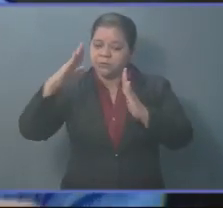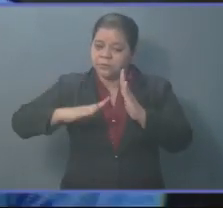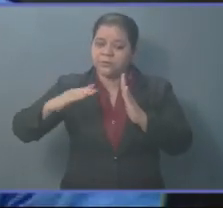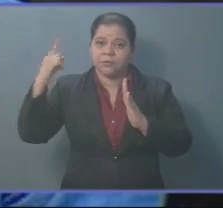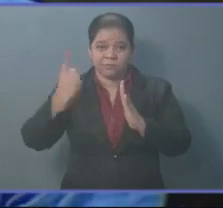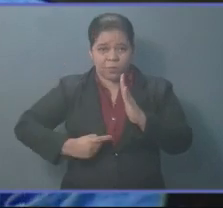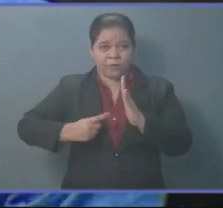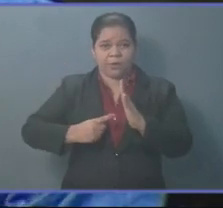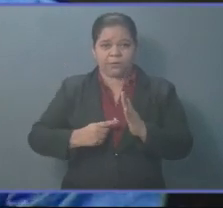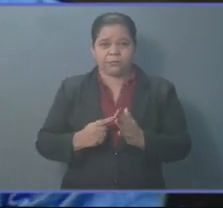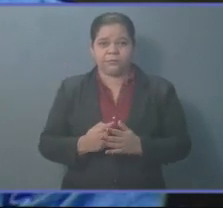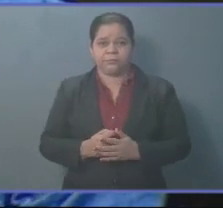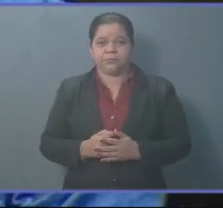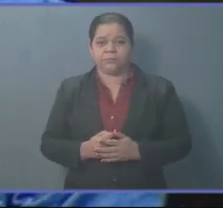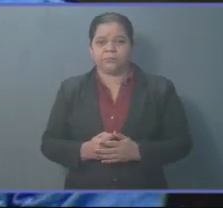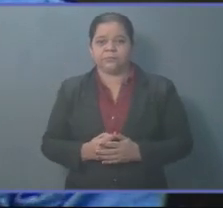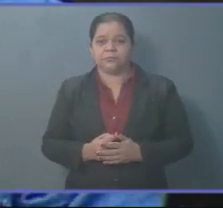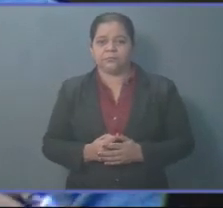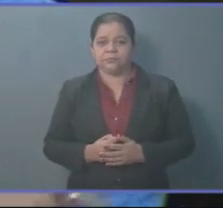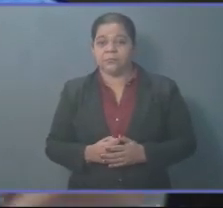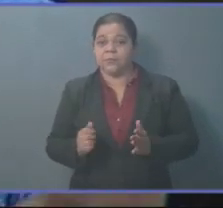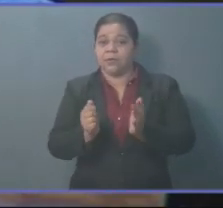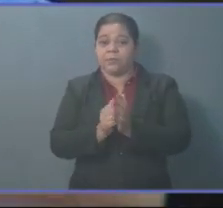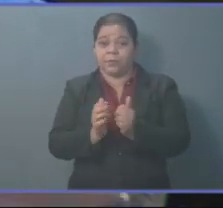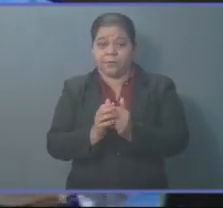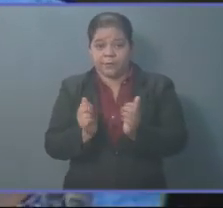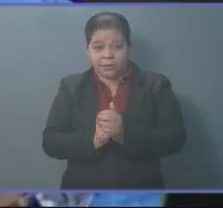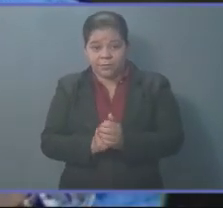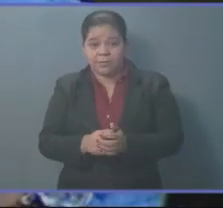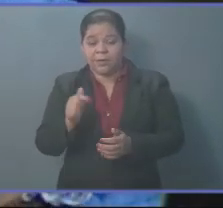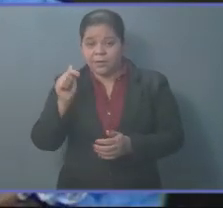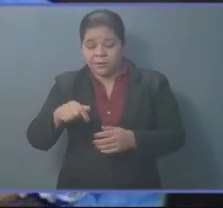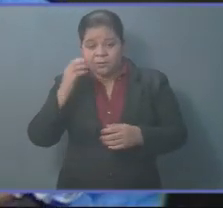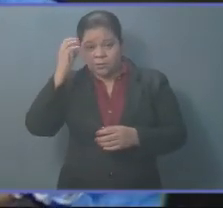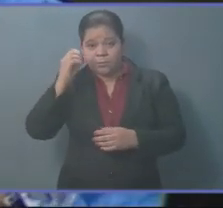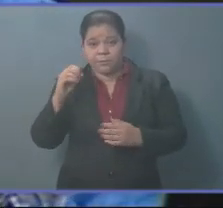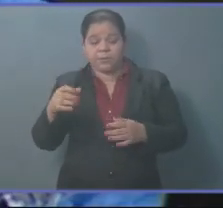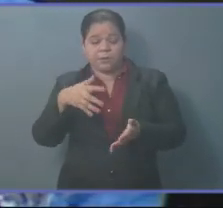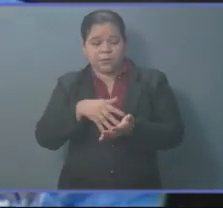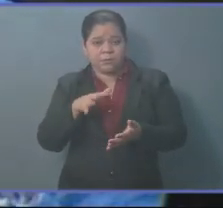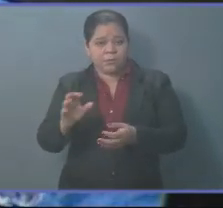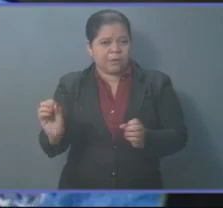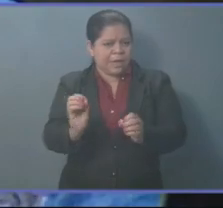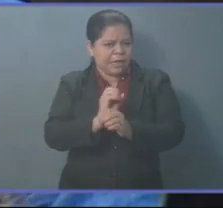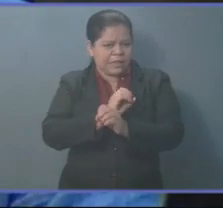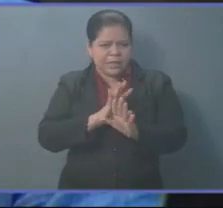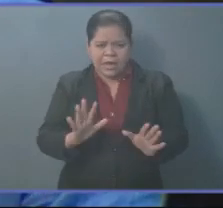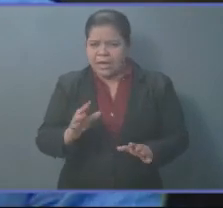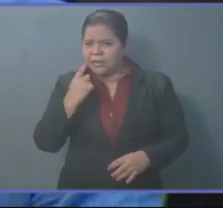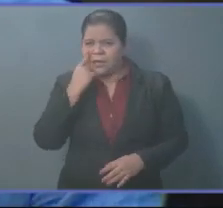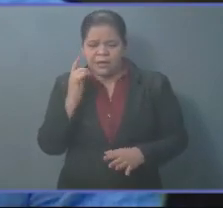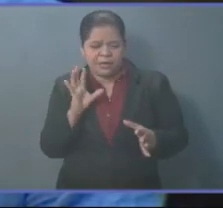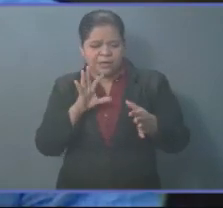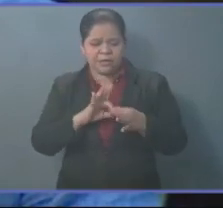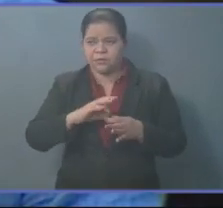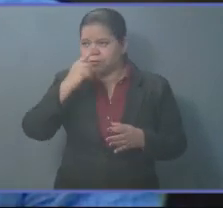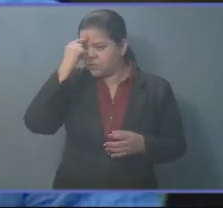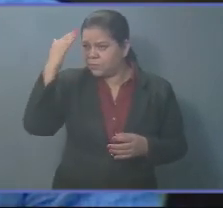la curva. El problema es que ese argumento técnico no tiene nada que ver con lo político.